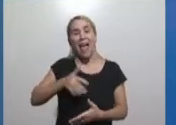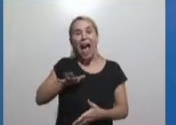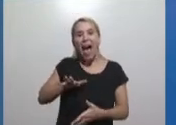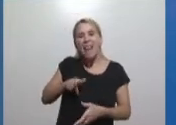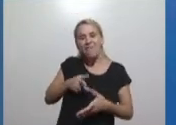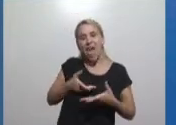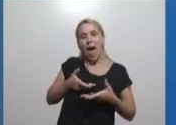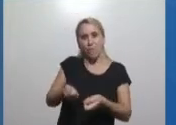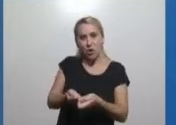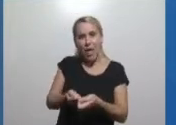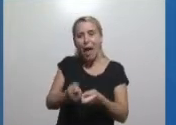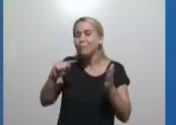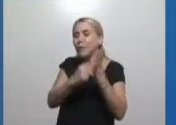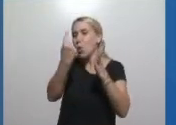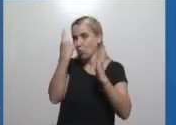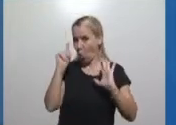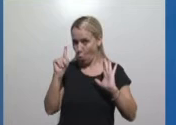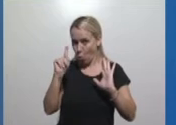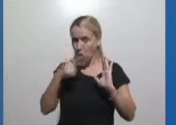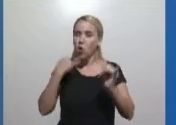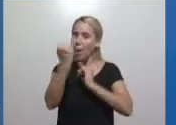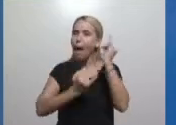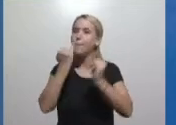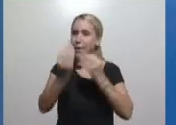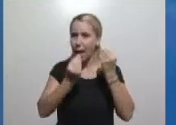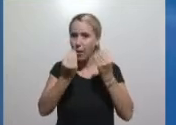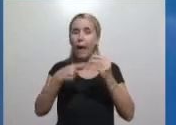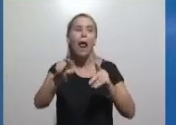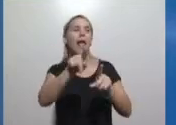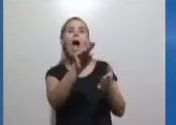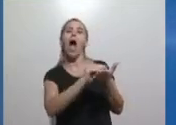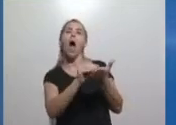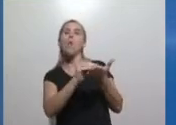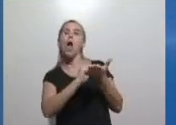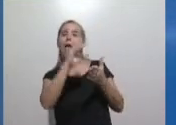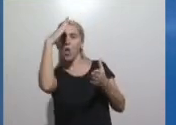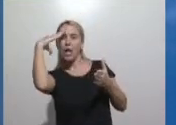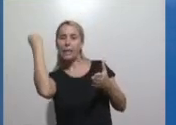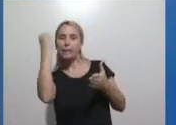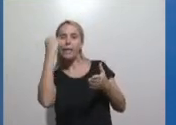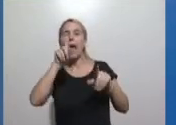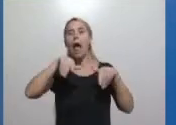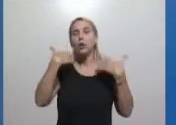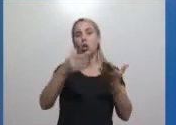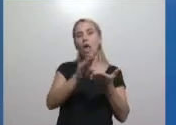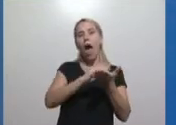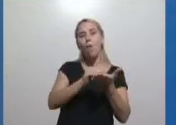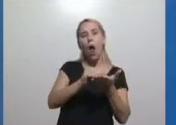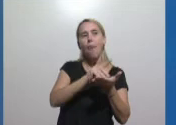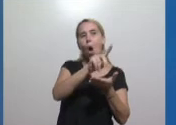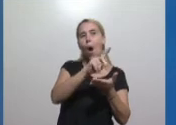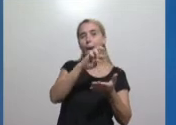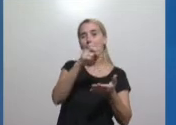salvo un pliego, y voy a explicar que no porque ha sido abogado de Cristina Kirchner o abogado del senador